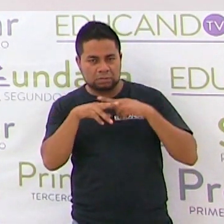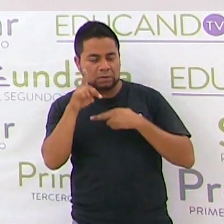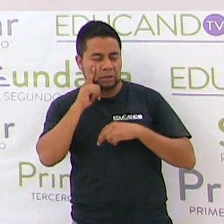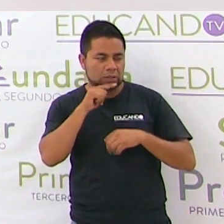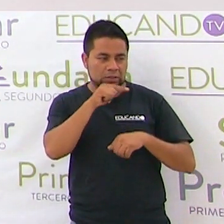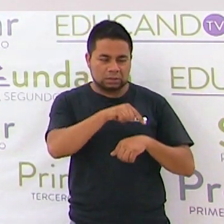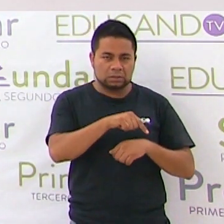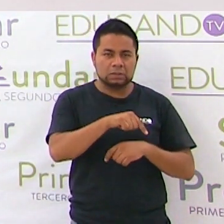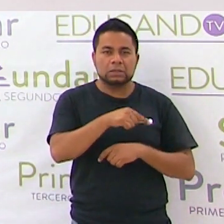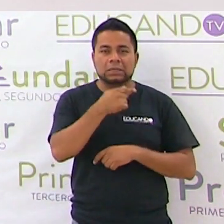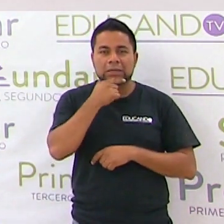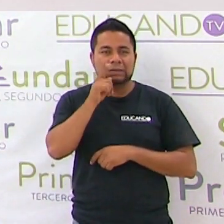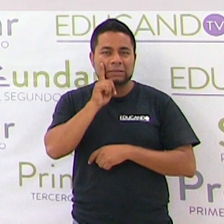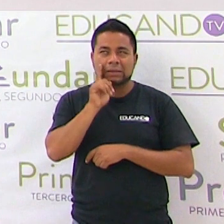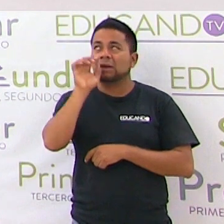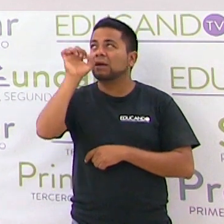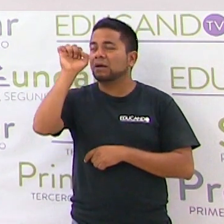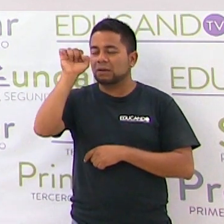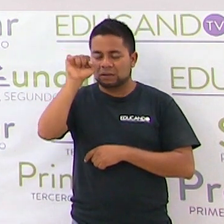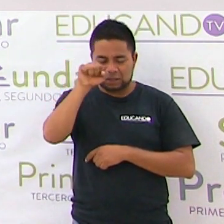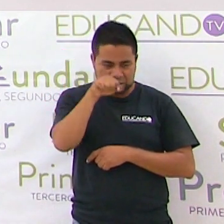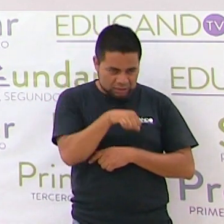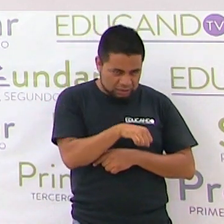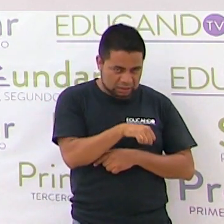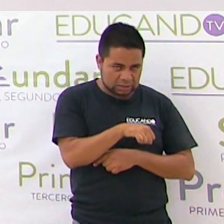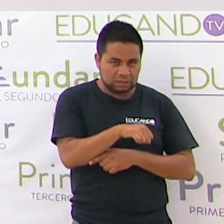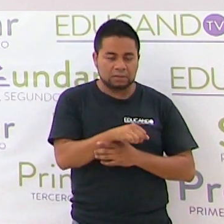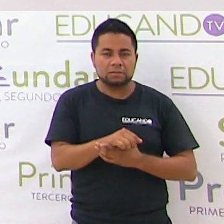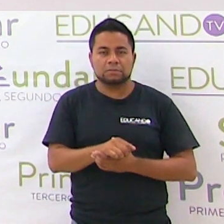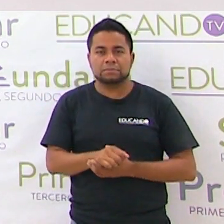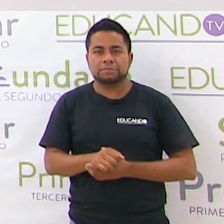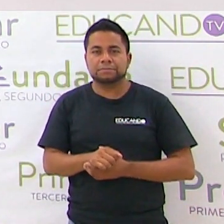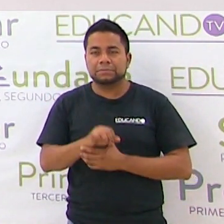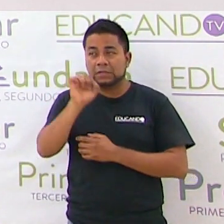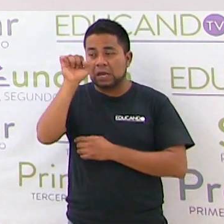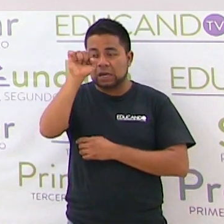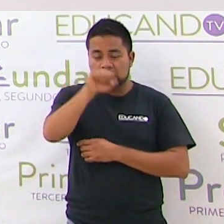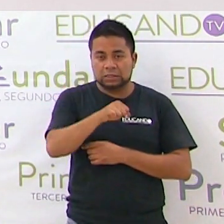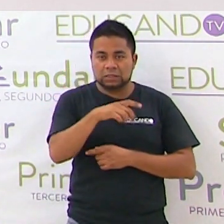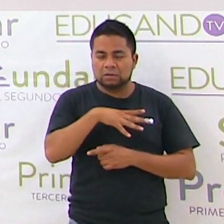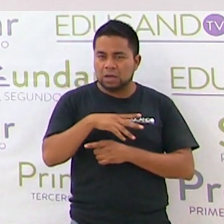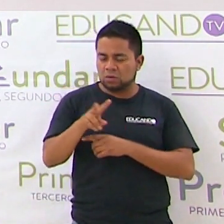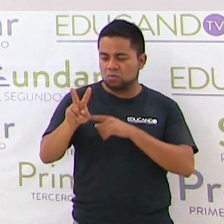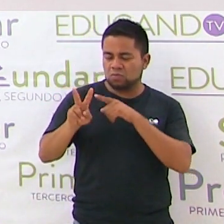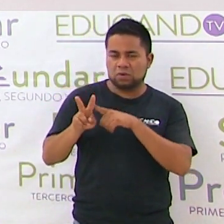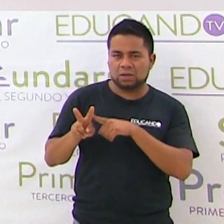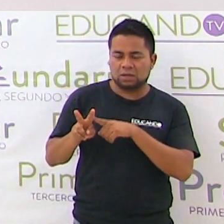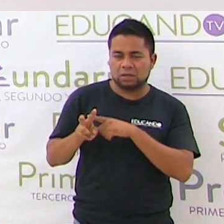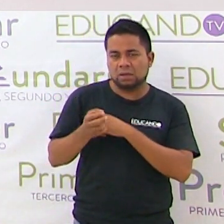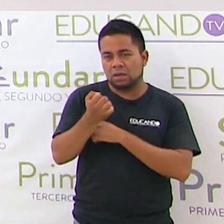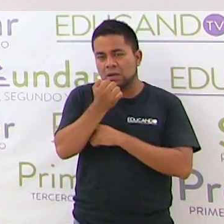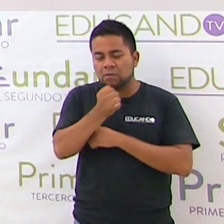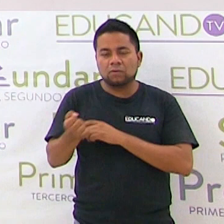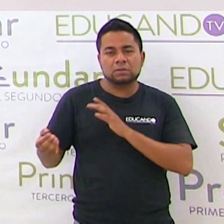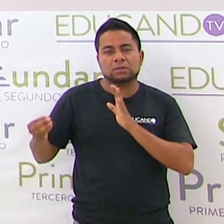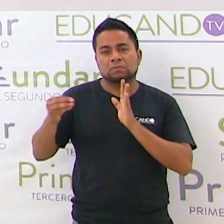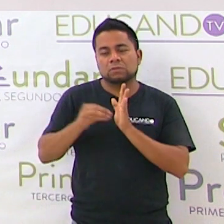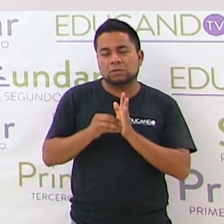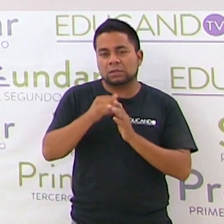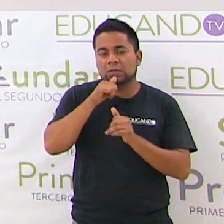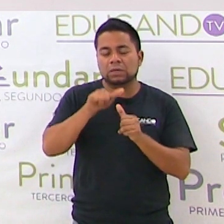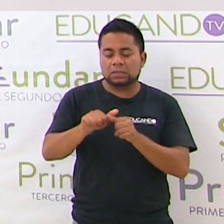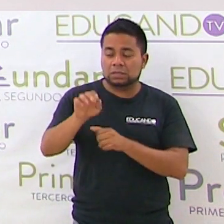niña agachaba. Fíjense, agachaba está con V y tiene que ser con